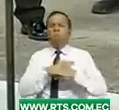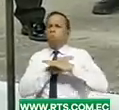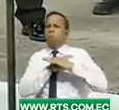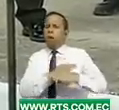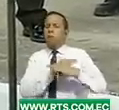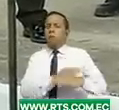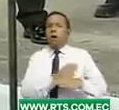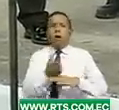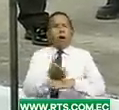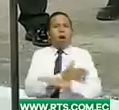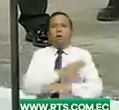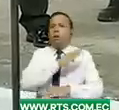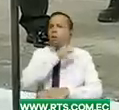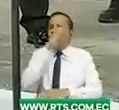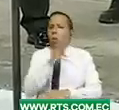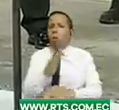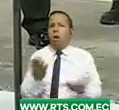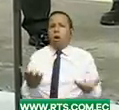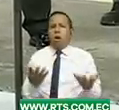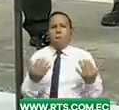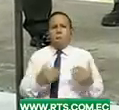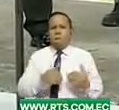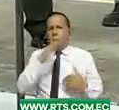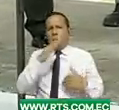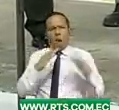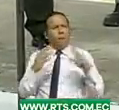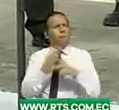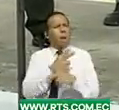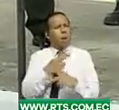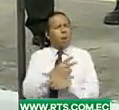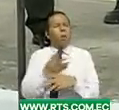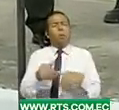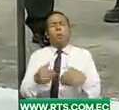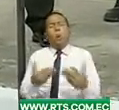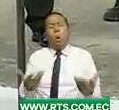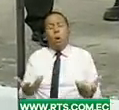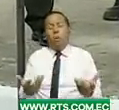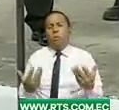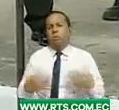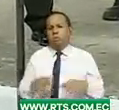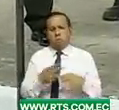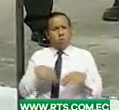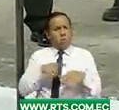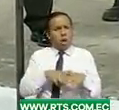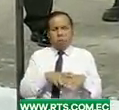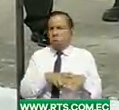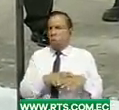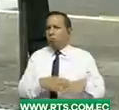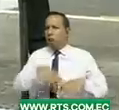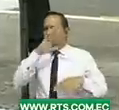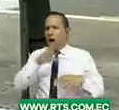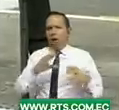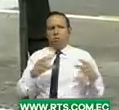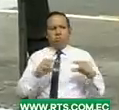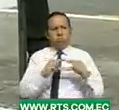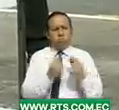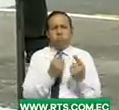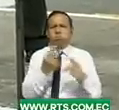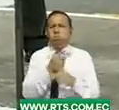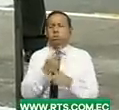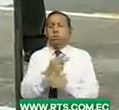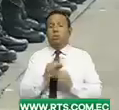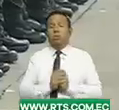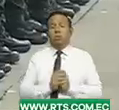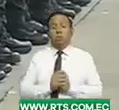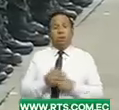nunca habíamos enfrentado, como es no solamente la delincuencia común, sino el crimen organizado. En su discurso, la autoridad se refirió al reglamento